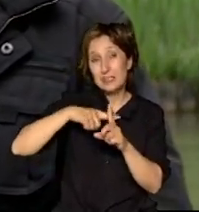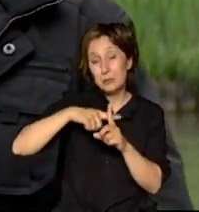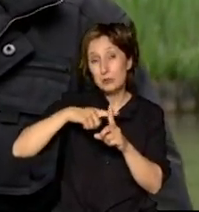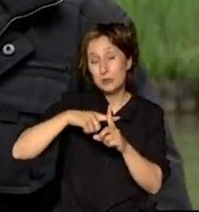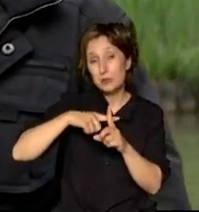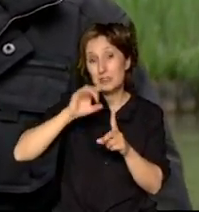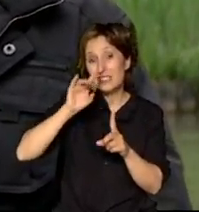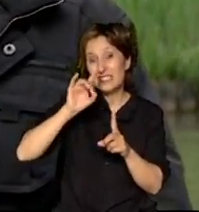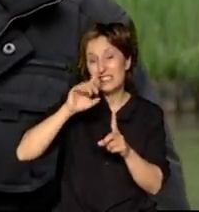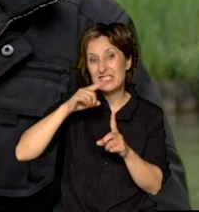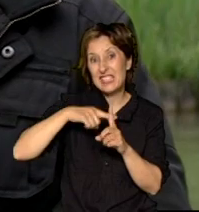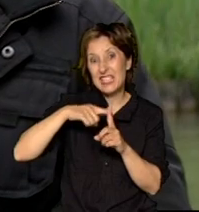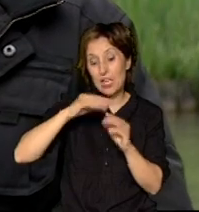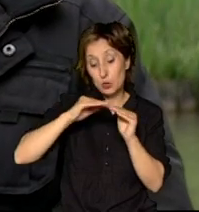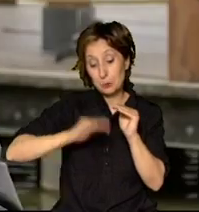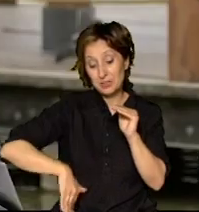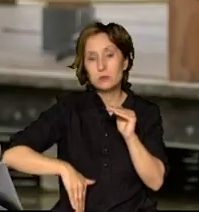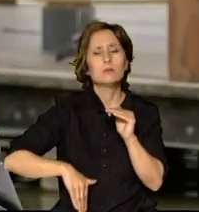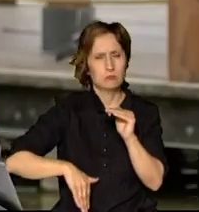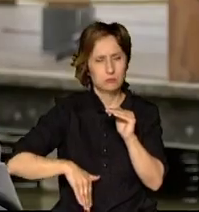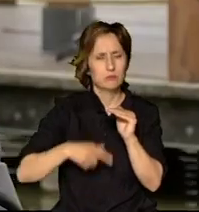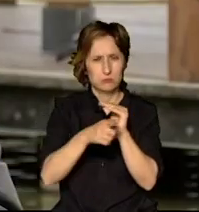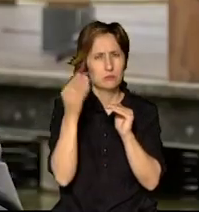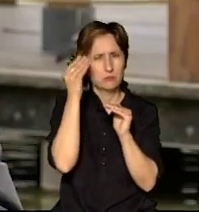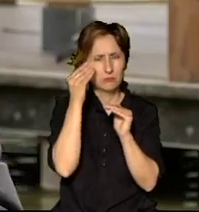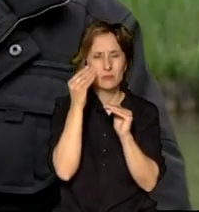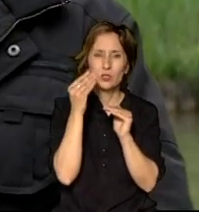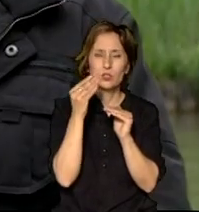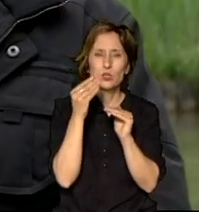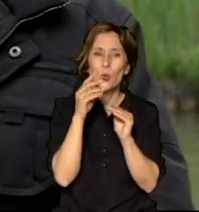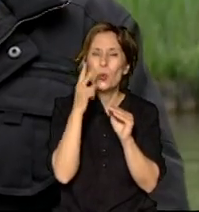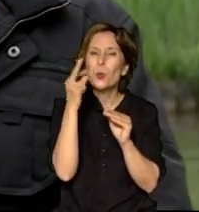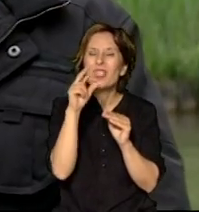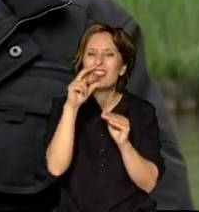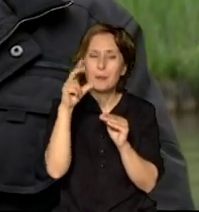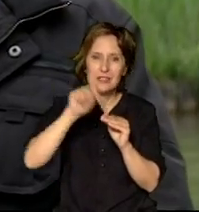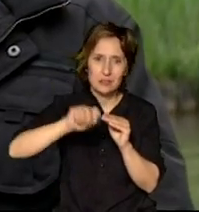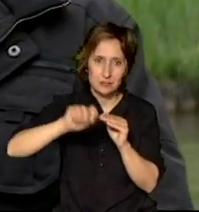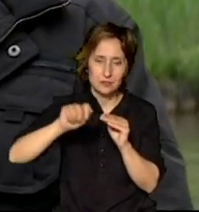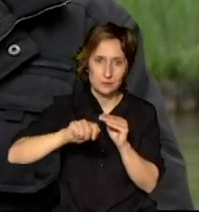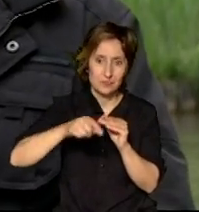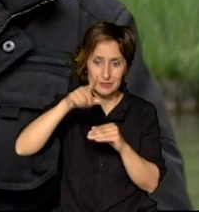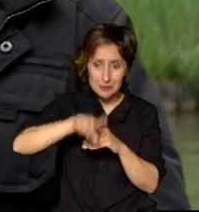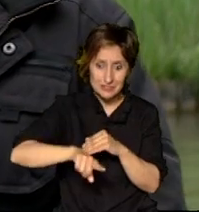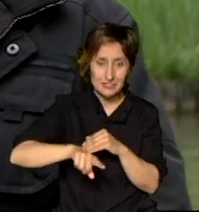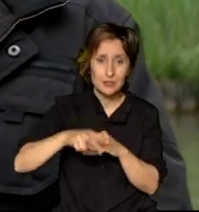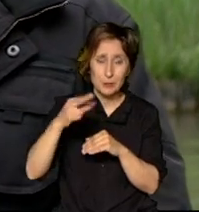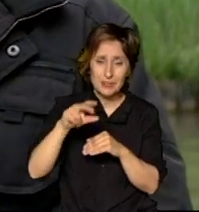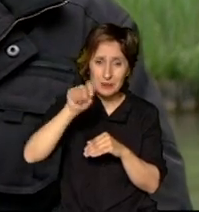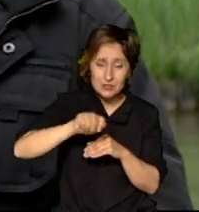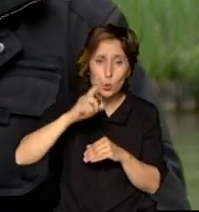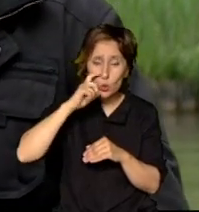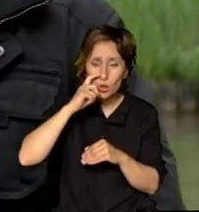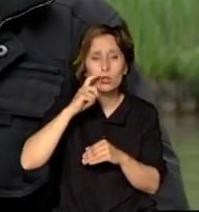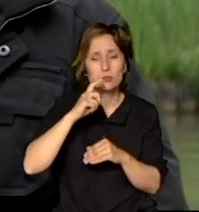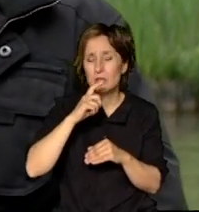por debajo de los 15 grados, hay bastantes más de los que pensamos. Hay un total de 20 años, de 20 meses de junio, ¿no? Hoy seguramente